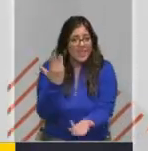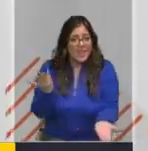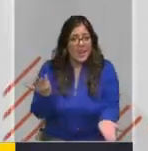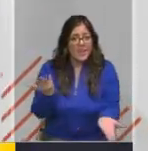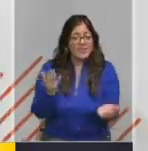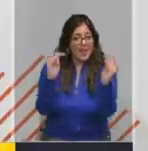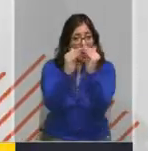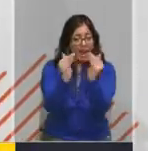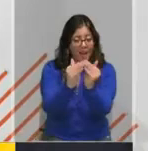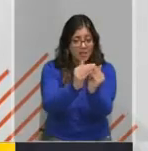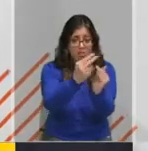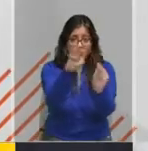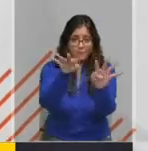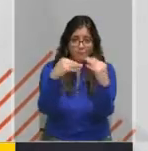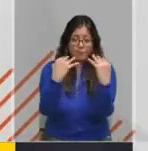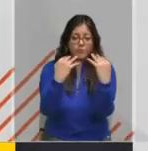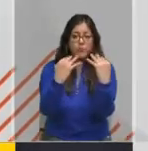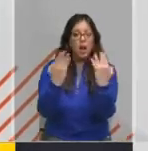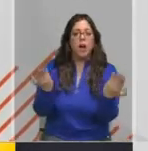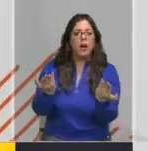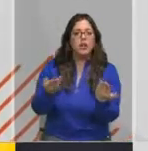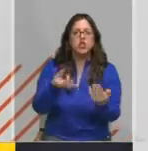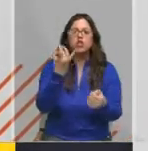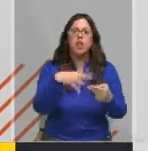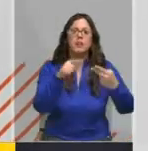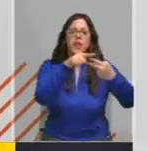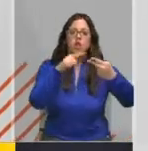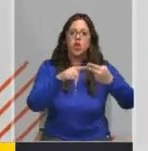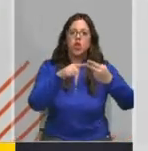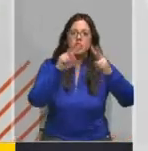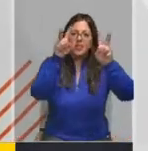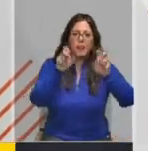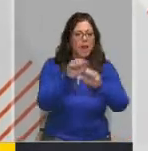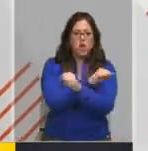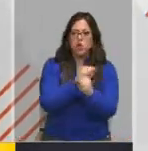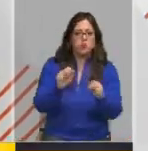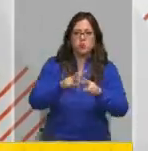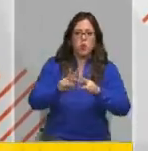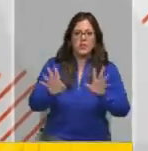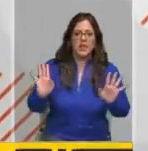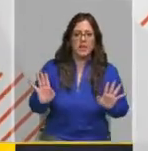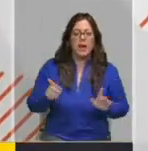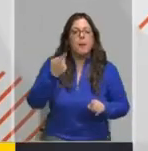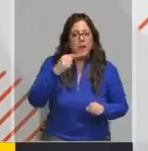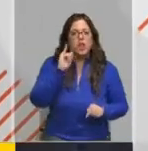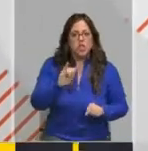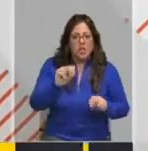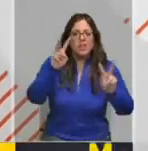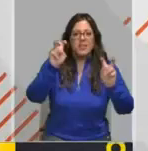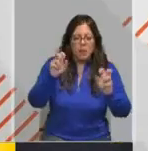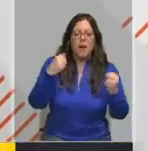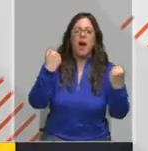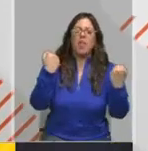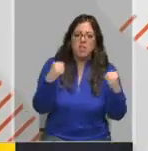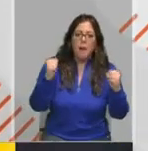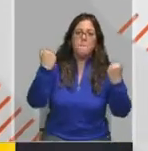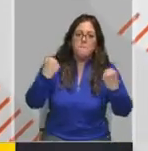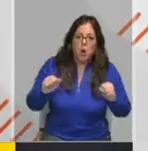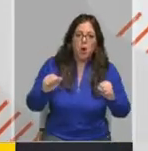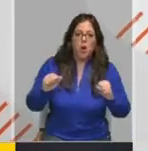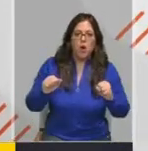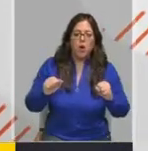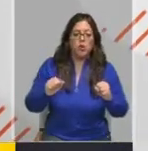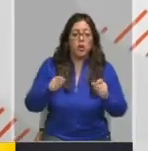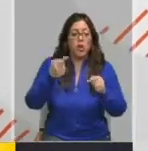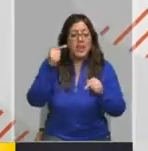la casa, es que esas son las únicas formas que no se pueden realizar, son los únicos eventos, pero sí actividad deportiva. Pero ahí está también